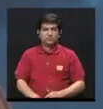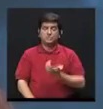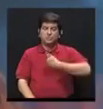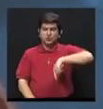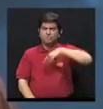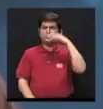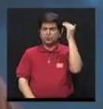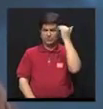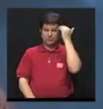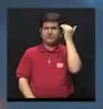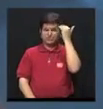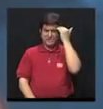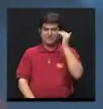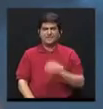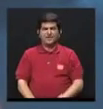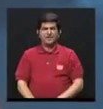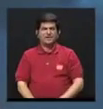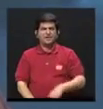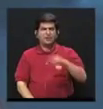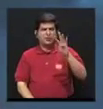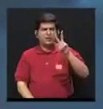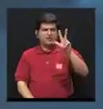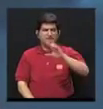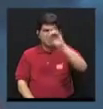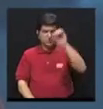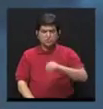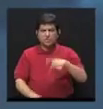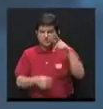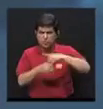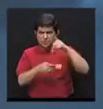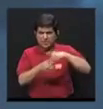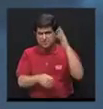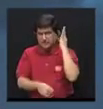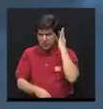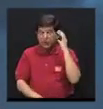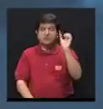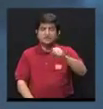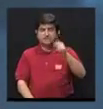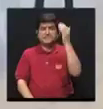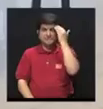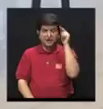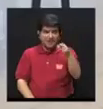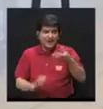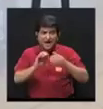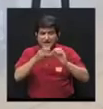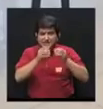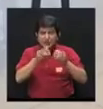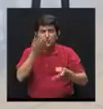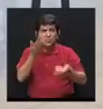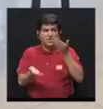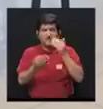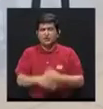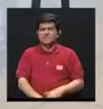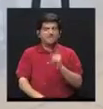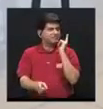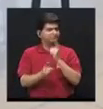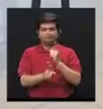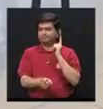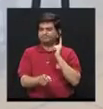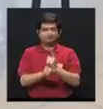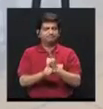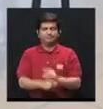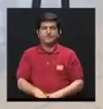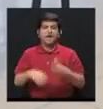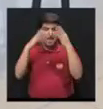sabemos, digamos... 43% de participación de las mujeres. Las mujeres. Sabemos que esa cifra está, no es correcta y hay informes,